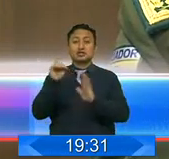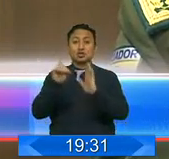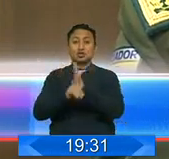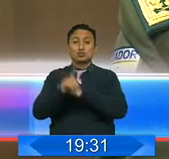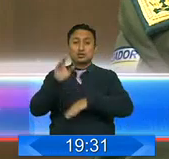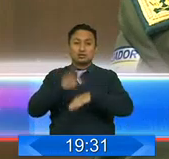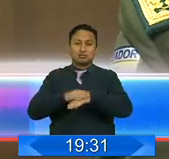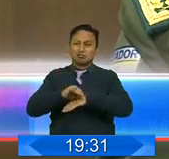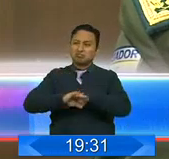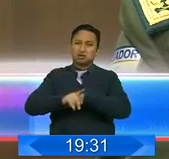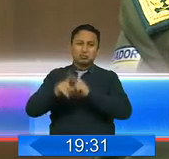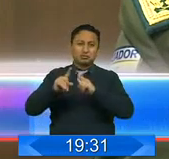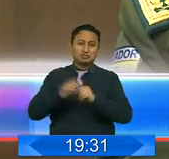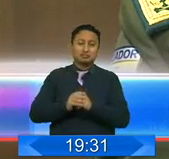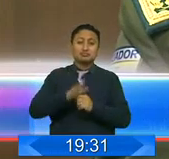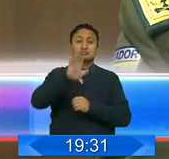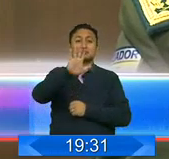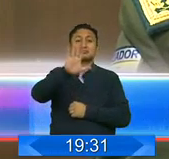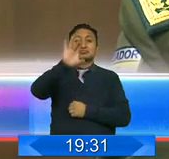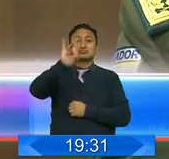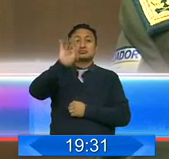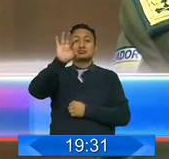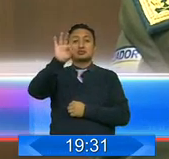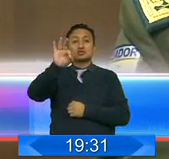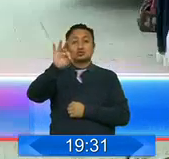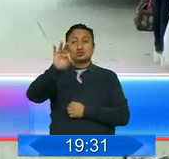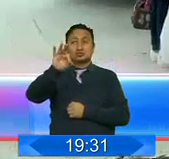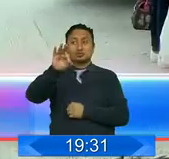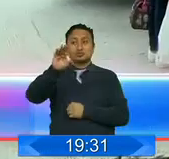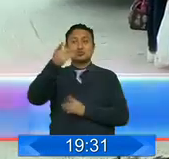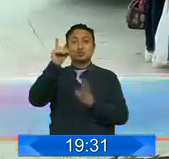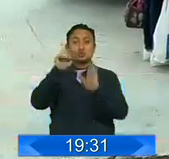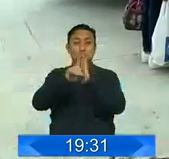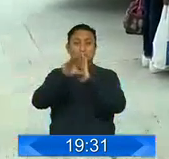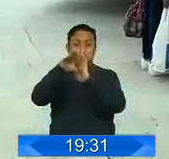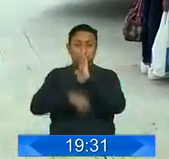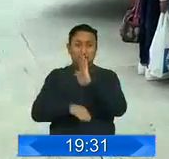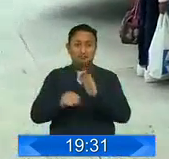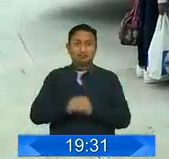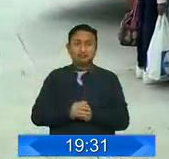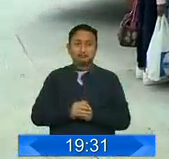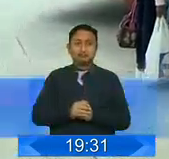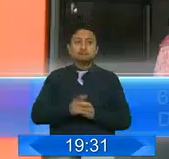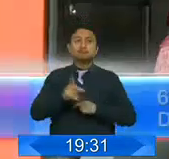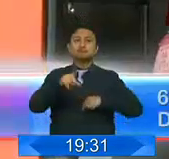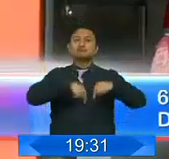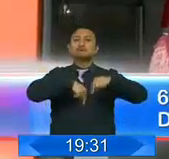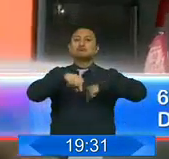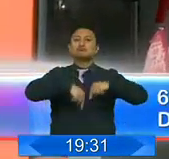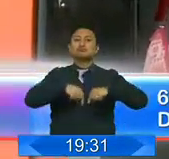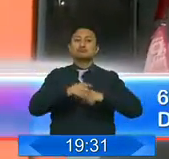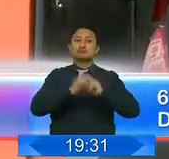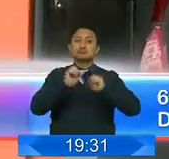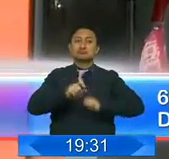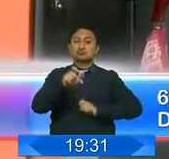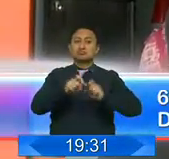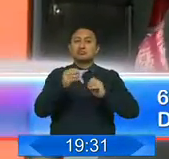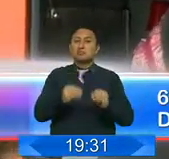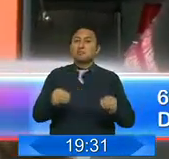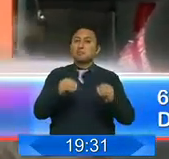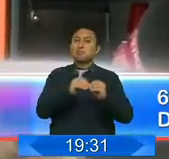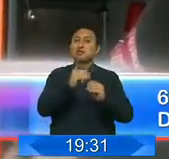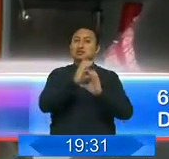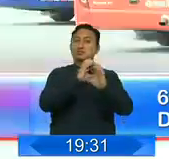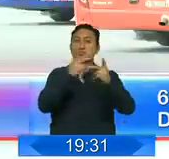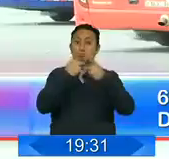delitos, aproximadamente 598 denuncias menos. Respecto al transporte, durante el feriado hubo un mayor número de pasajeros que tomaron